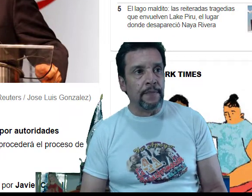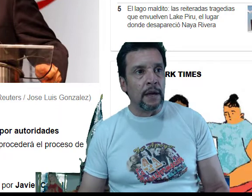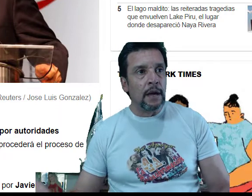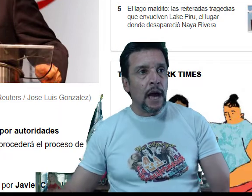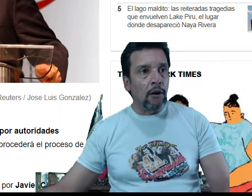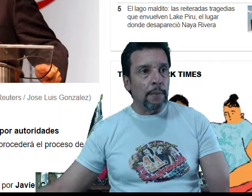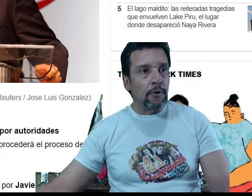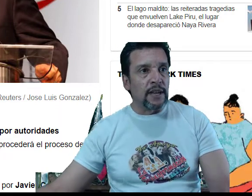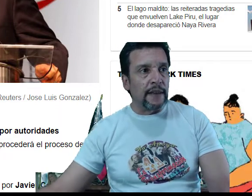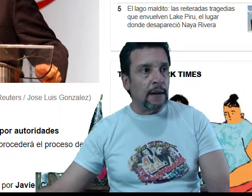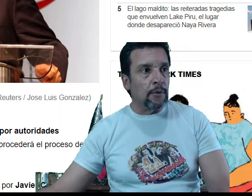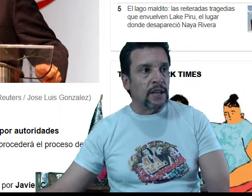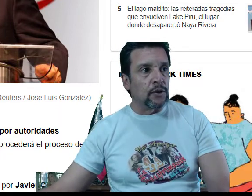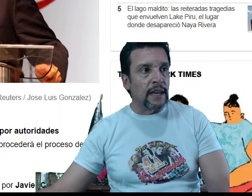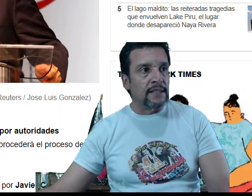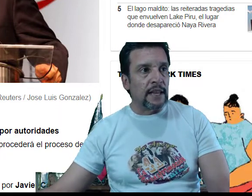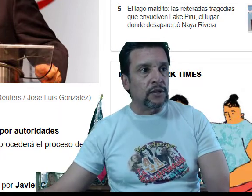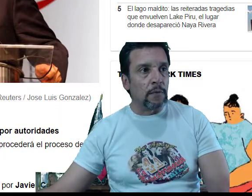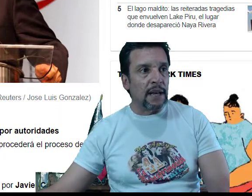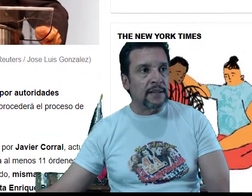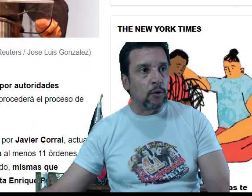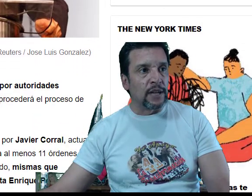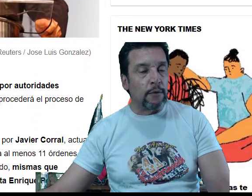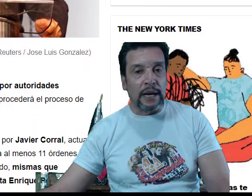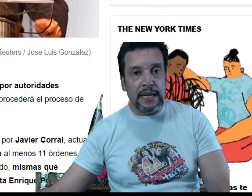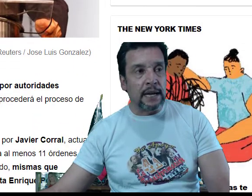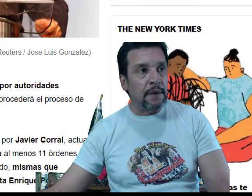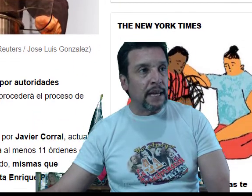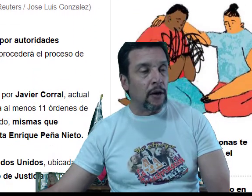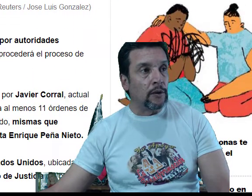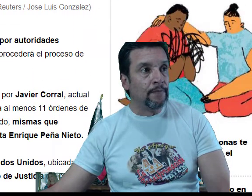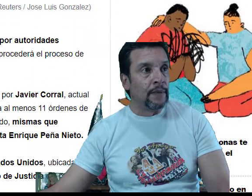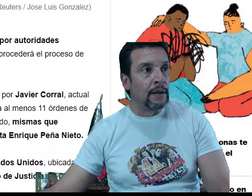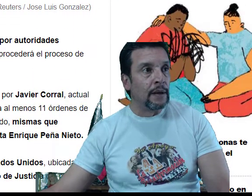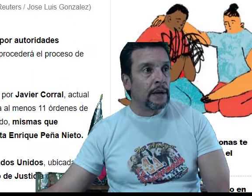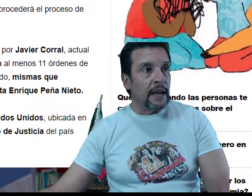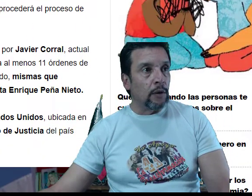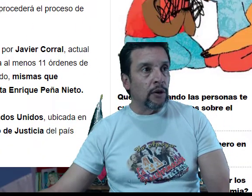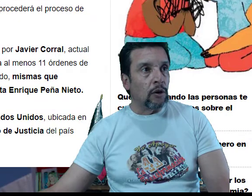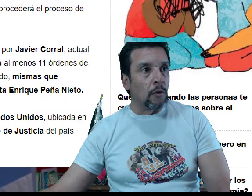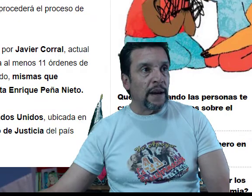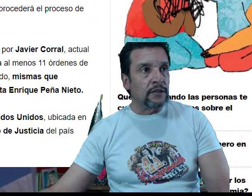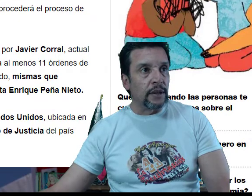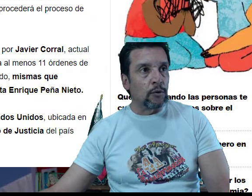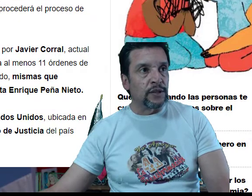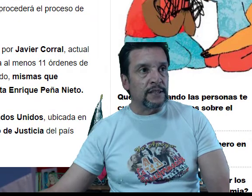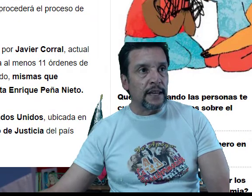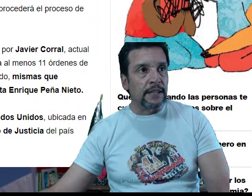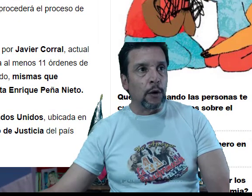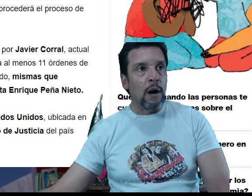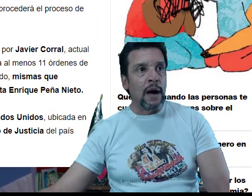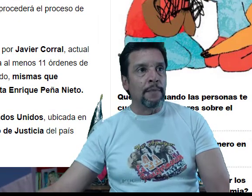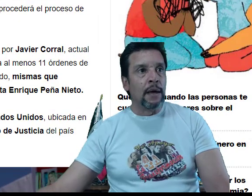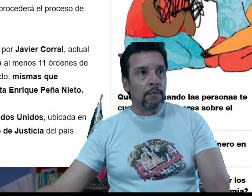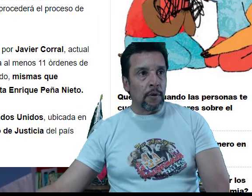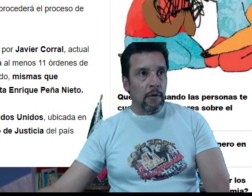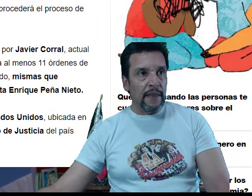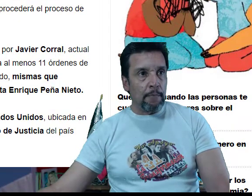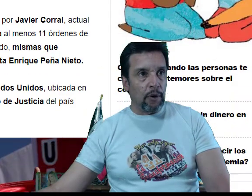Florida. Ahora procederá el proceso de extradición para ser juzgado aquí en México. De acuerdo con la Operación de Justicia de